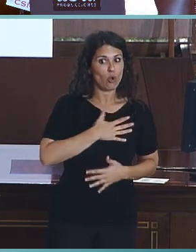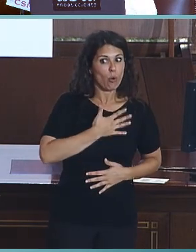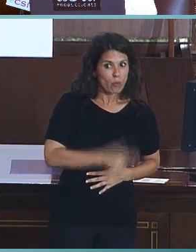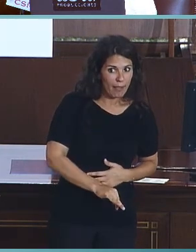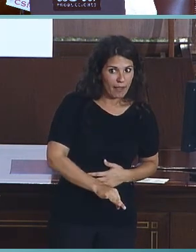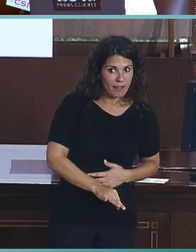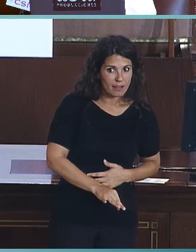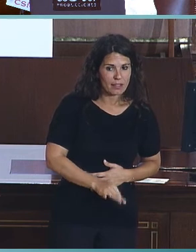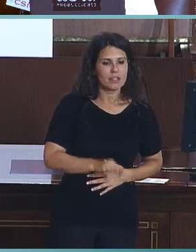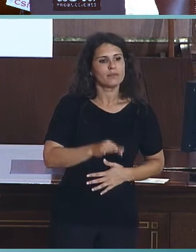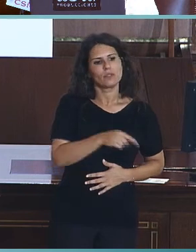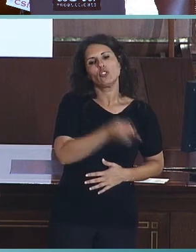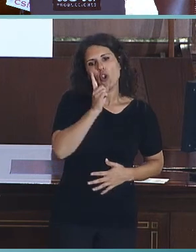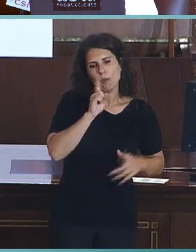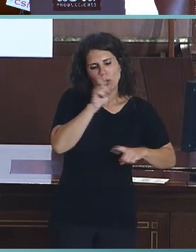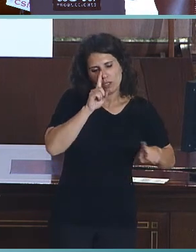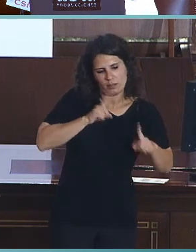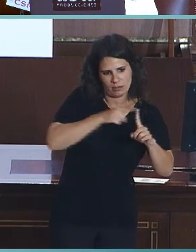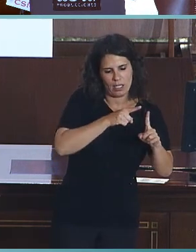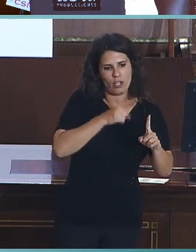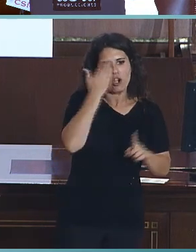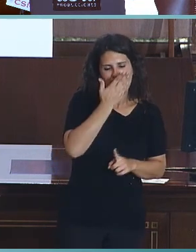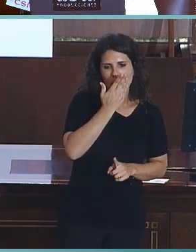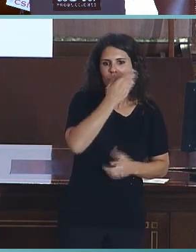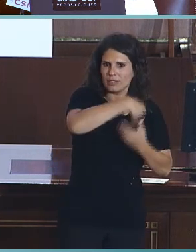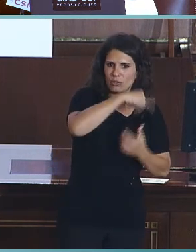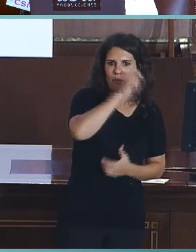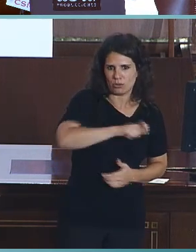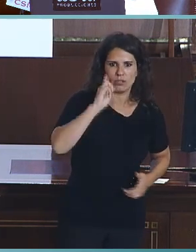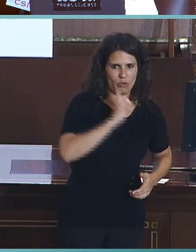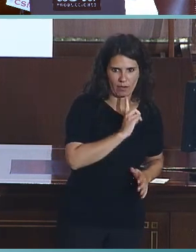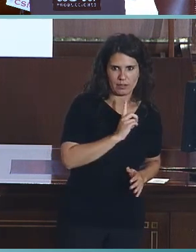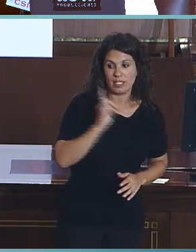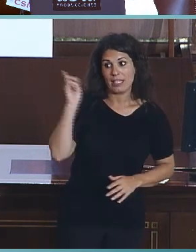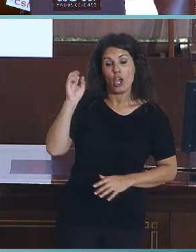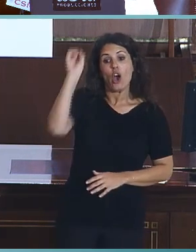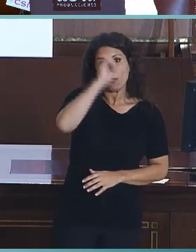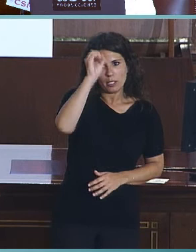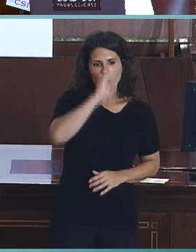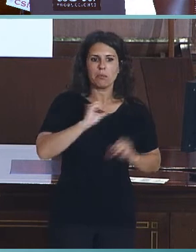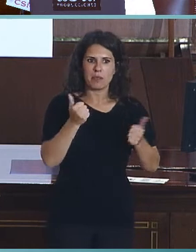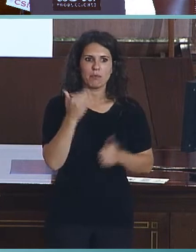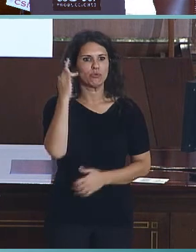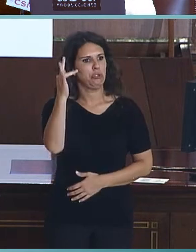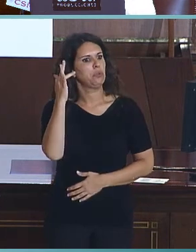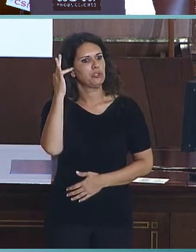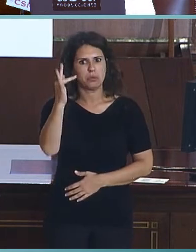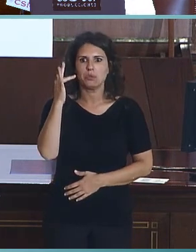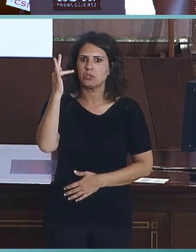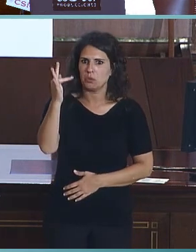a colegios donde hay sordos. Y como veis aquí la opinión empieza a ser bastante favorable, con un